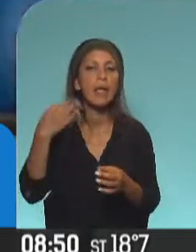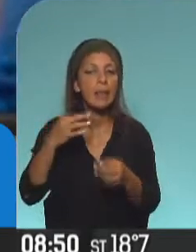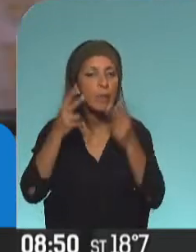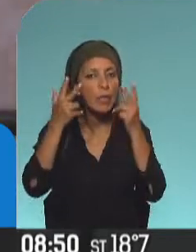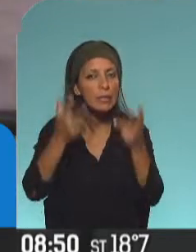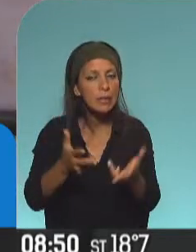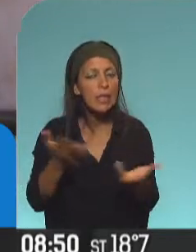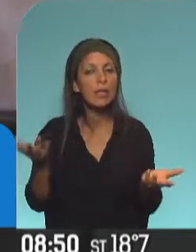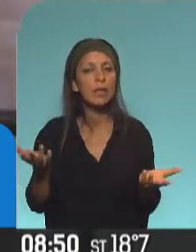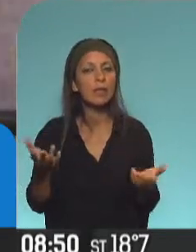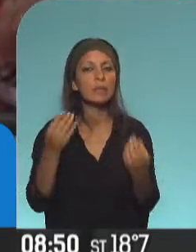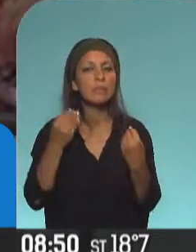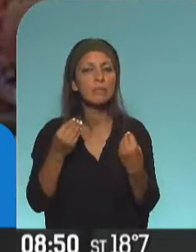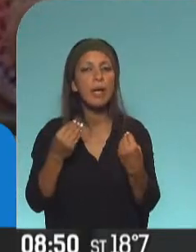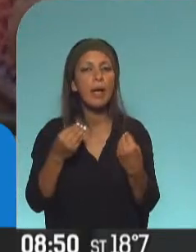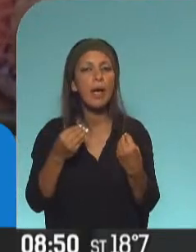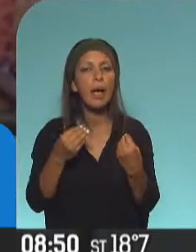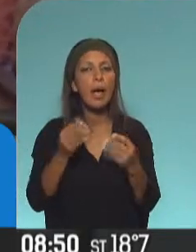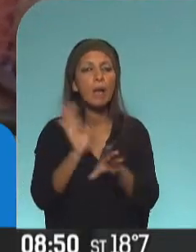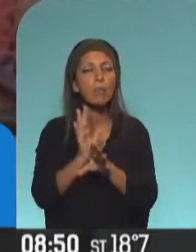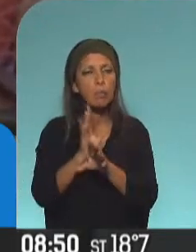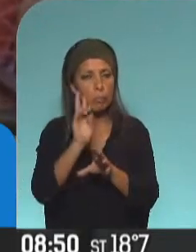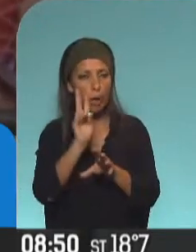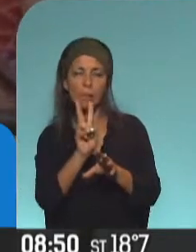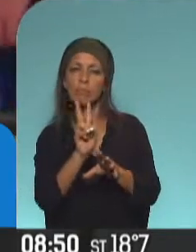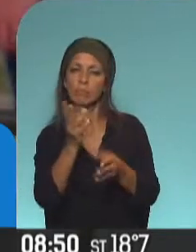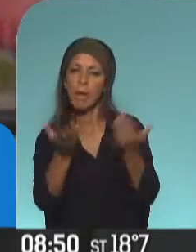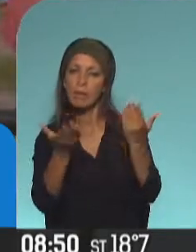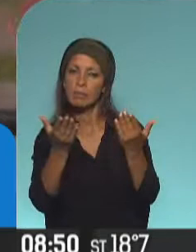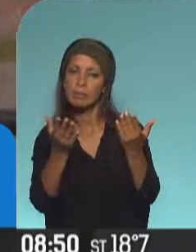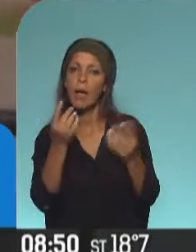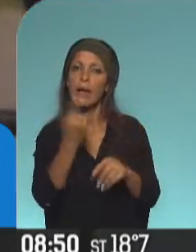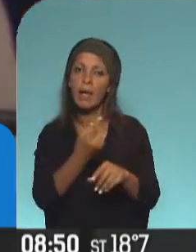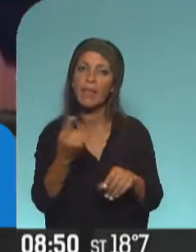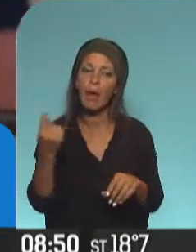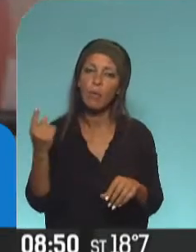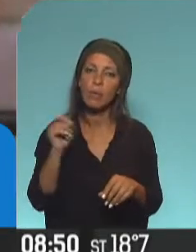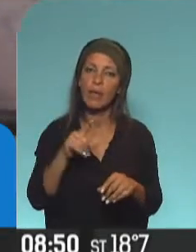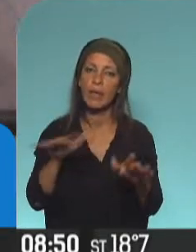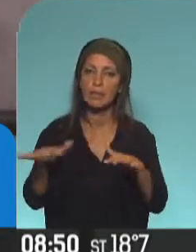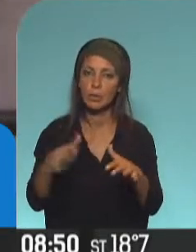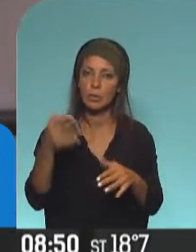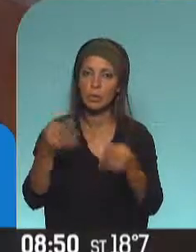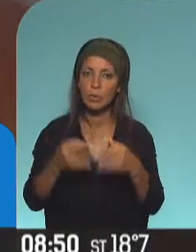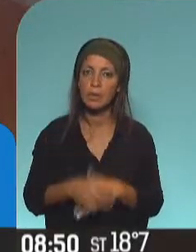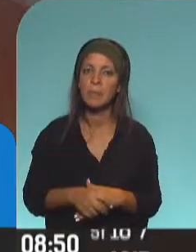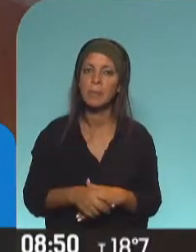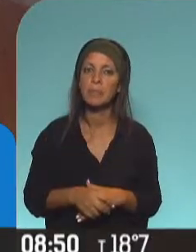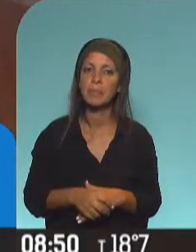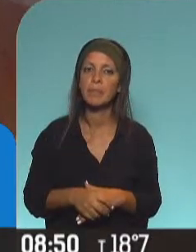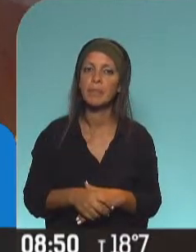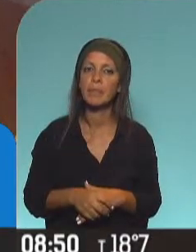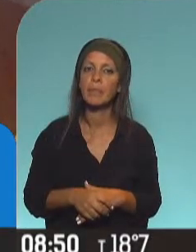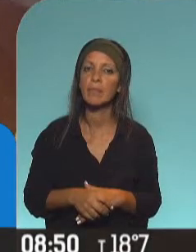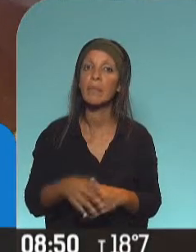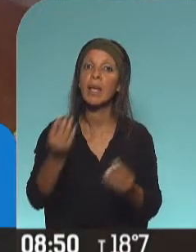para ponerlo en su justo lugar a cada una de estas acciones judiciales. Ministra, a cambio de tema, ¿ya se está implementando el